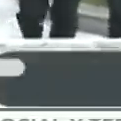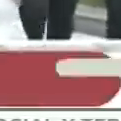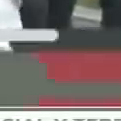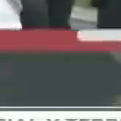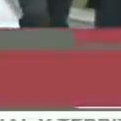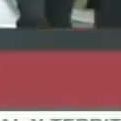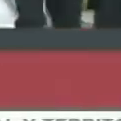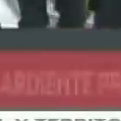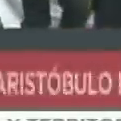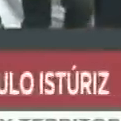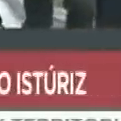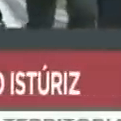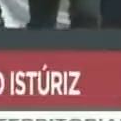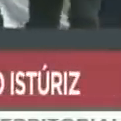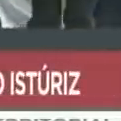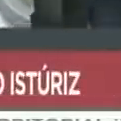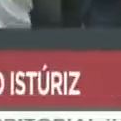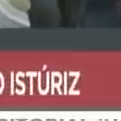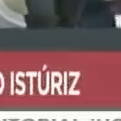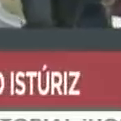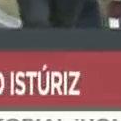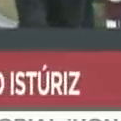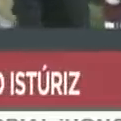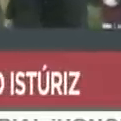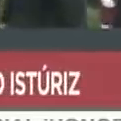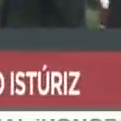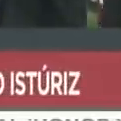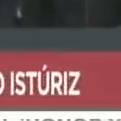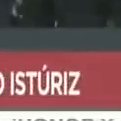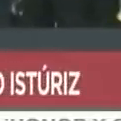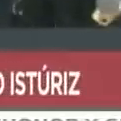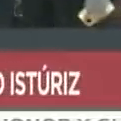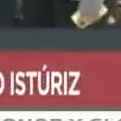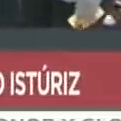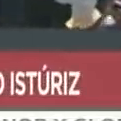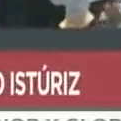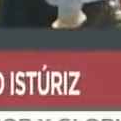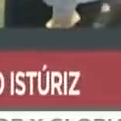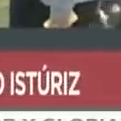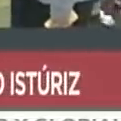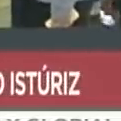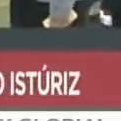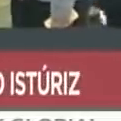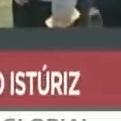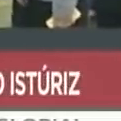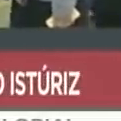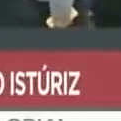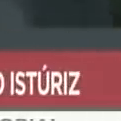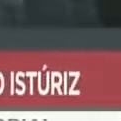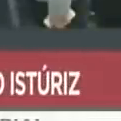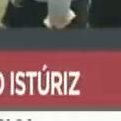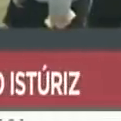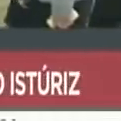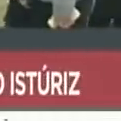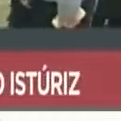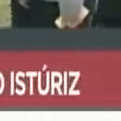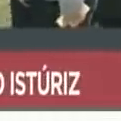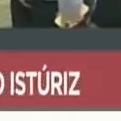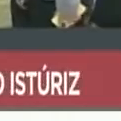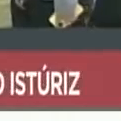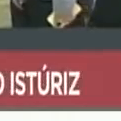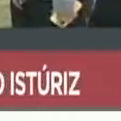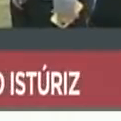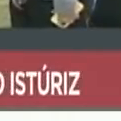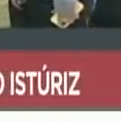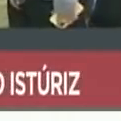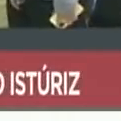Flores, así como el jefe del bloque parlamentario de la Patria de la Asamblea Nacional, capitán Diosdado Cabello, el presidente de la